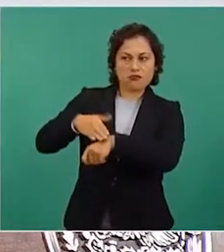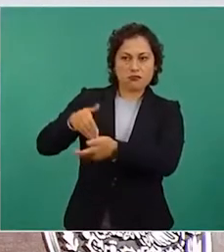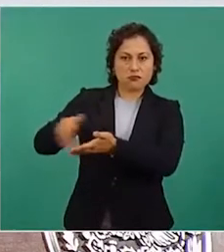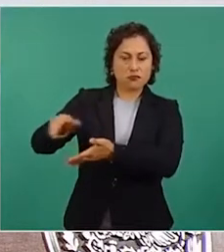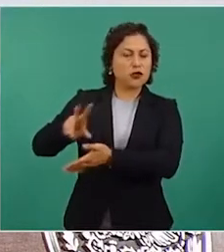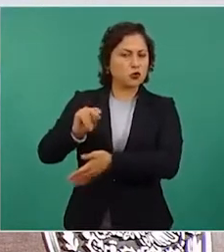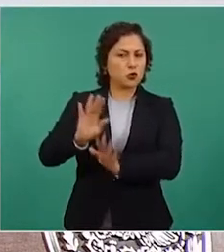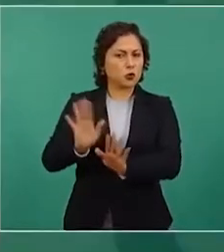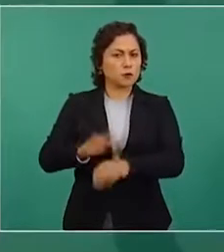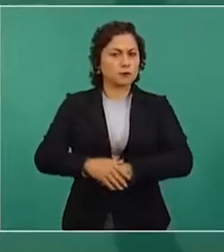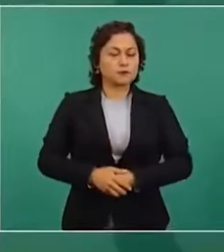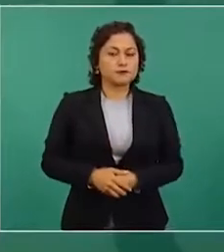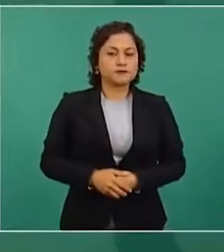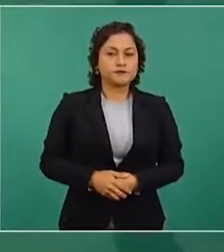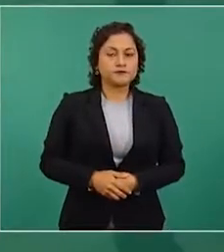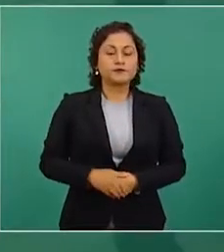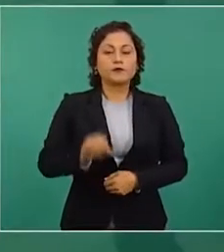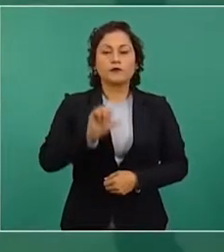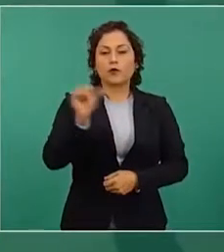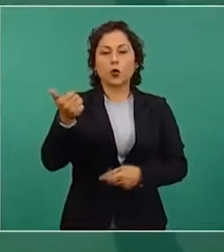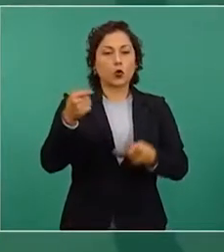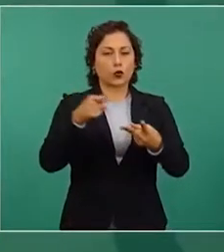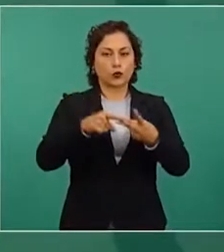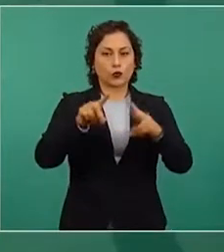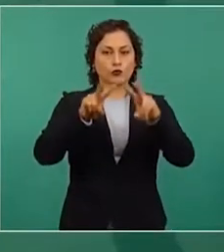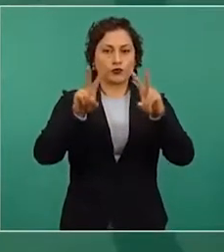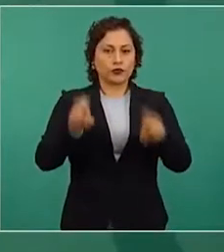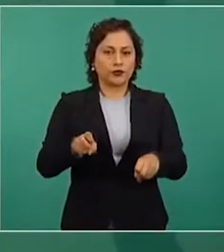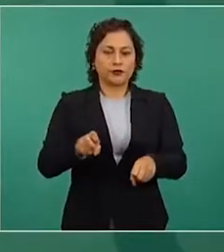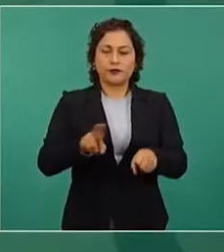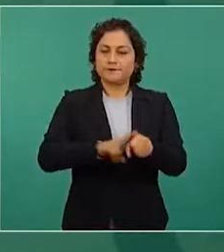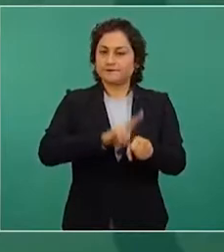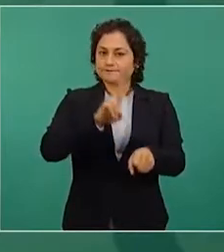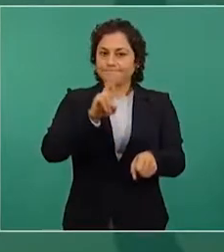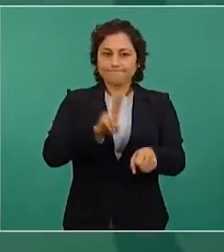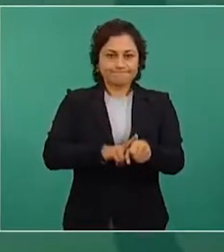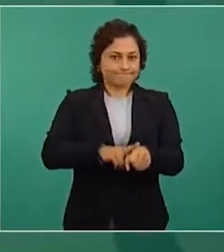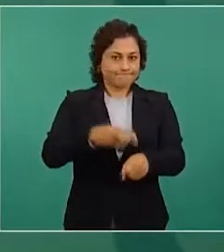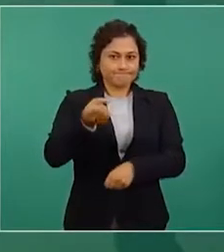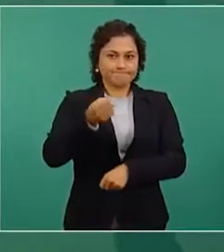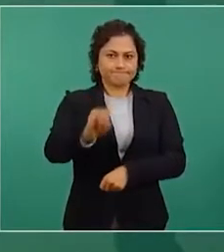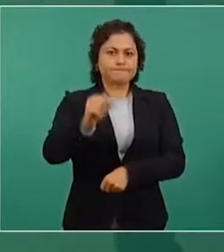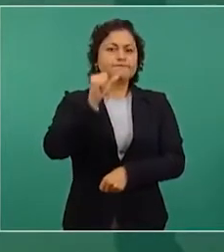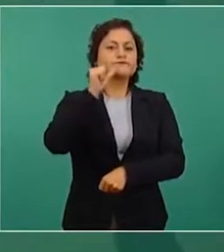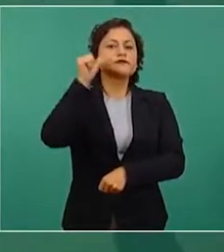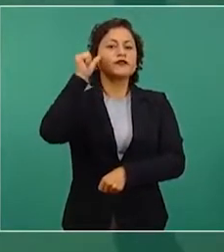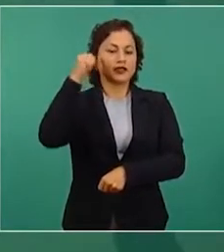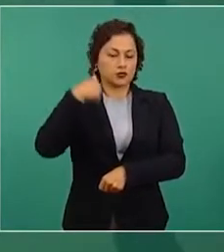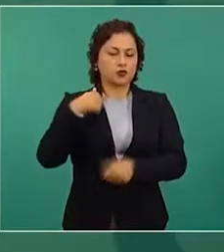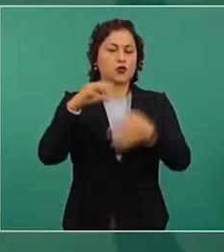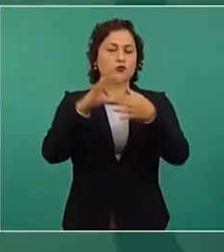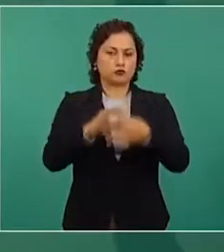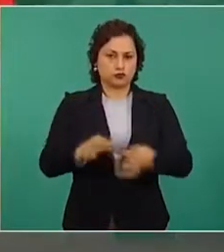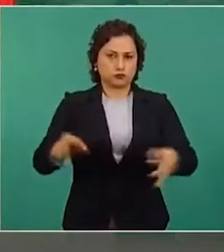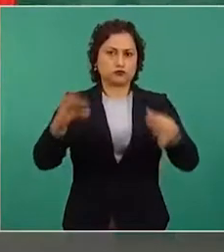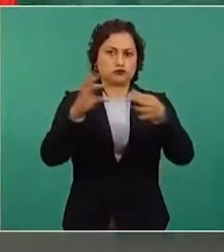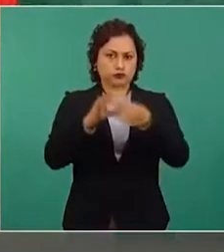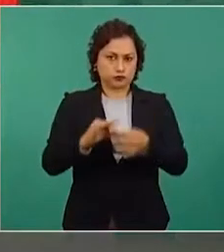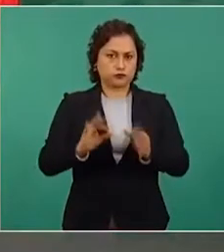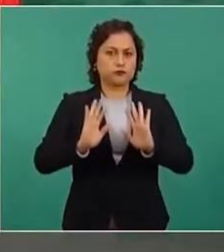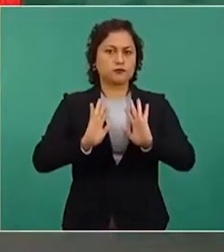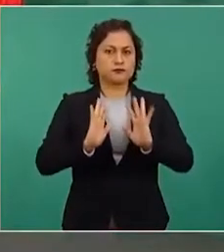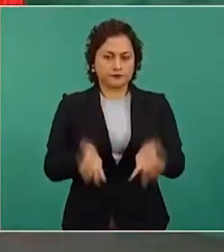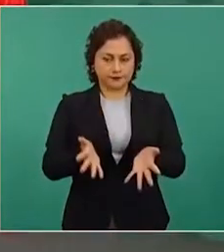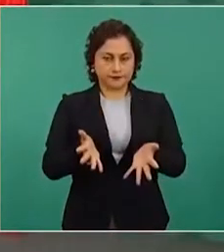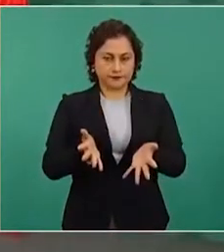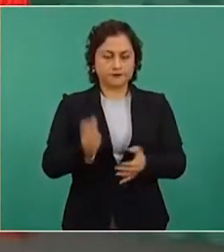Lo otro es natural, ya lo expliqué ayer, es un acuerdo para